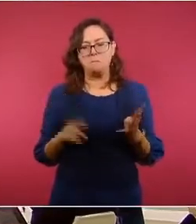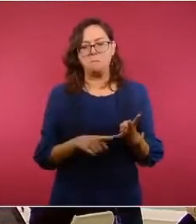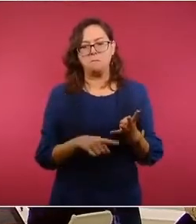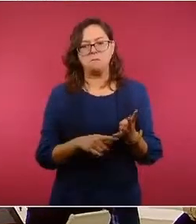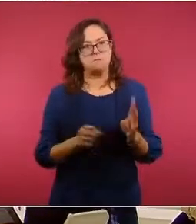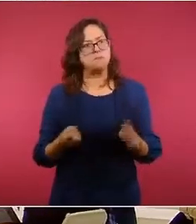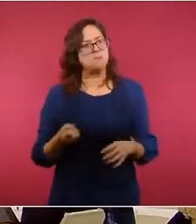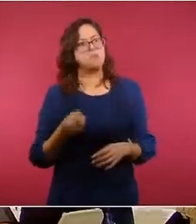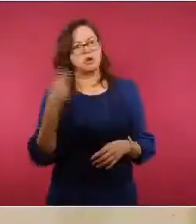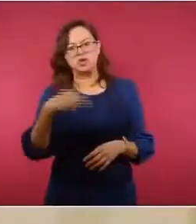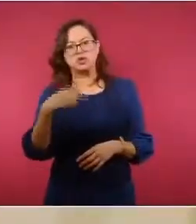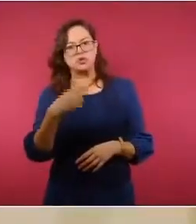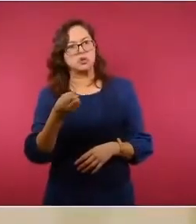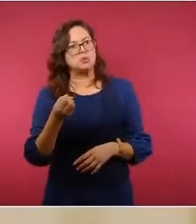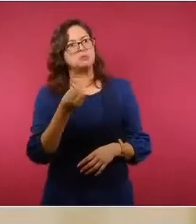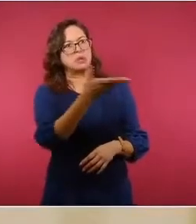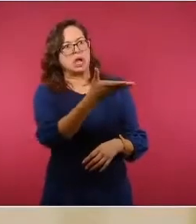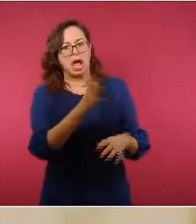tendría